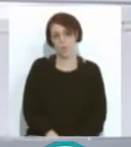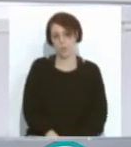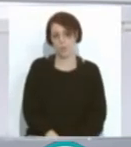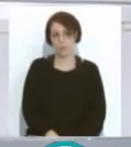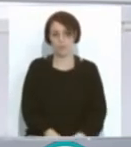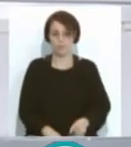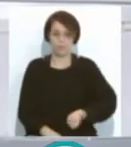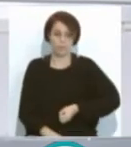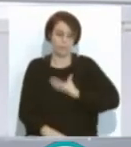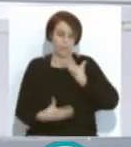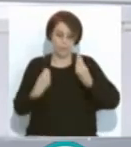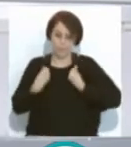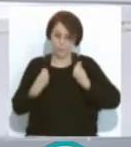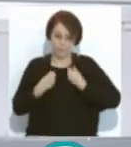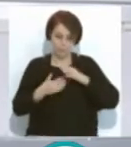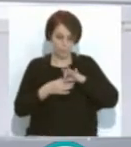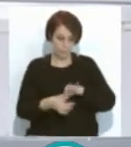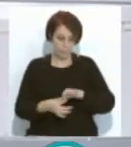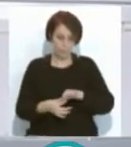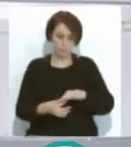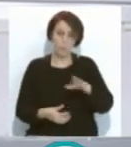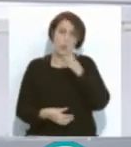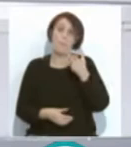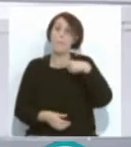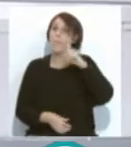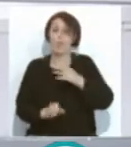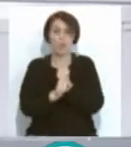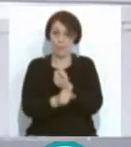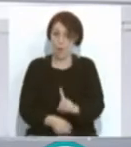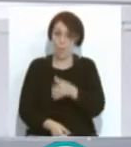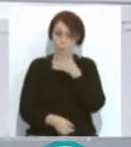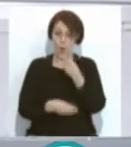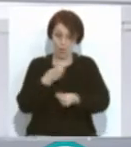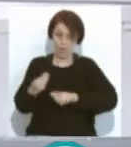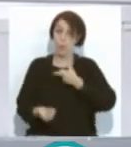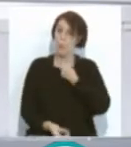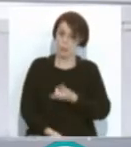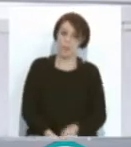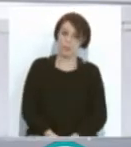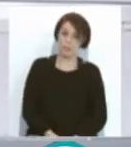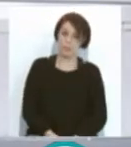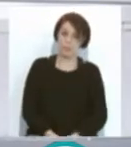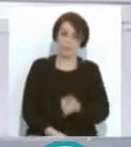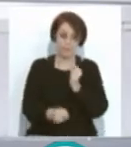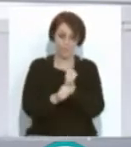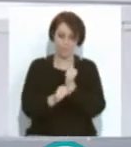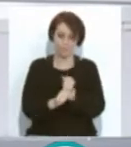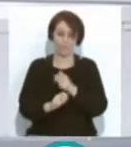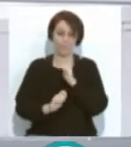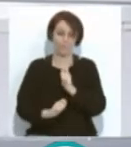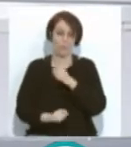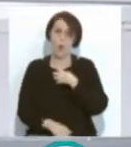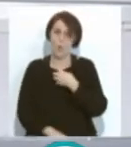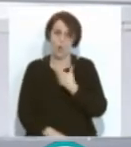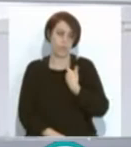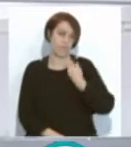su pasión. Porque eso ya te consideras que no trabajas, porque estás haciendo lo que te gusta y no se le puede llamar trabajo. Y estás cobrando